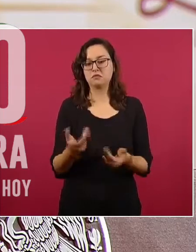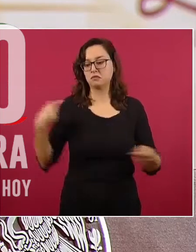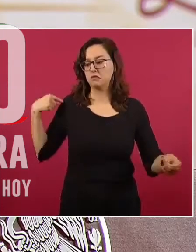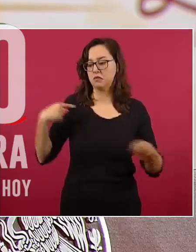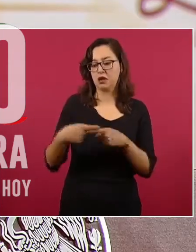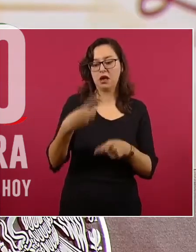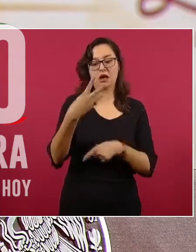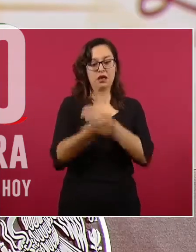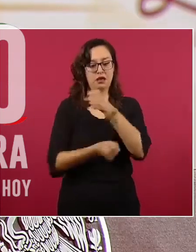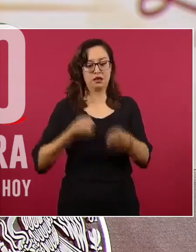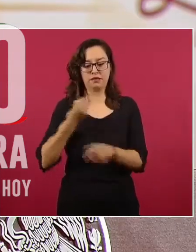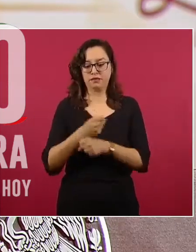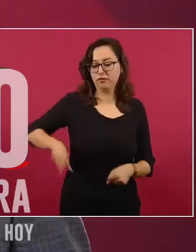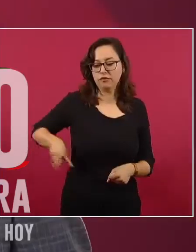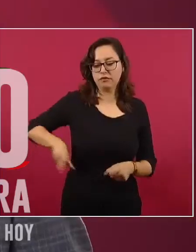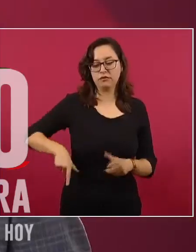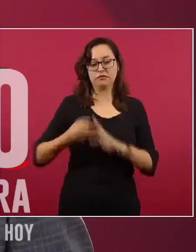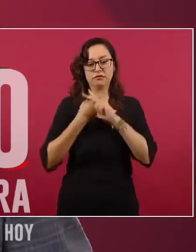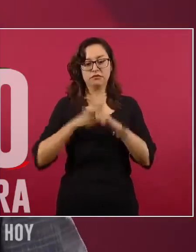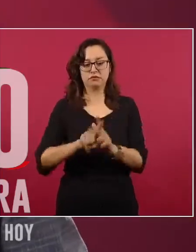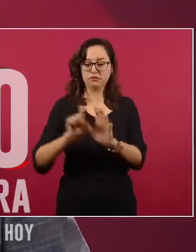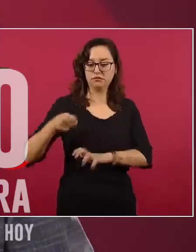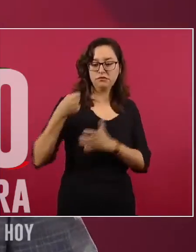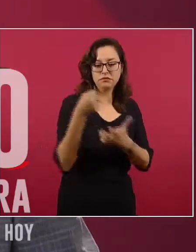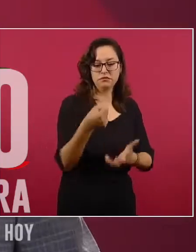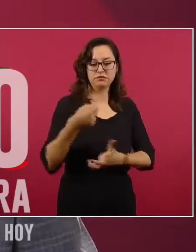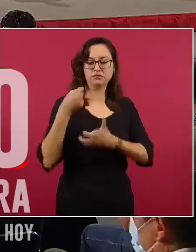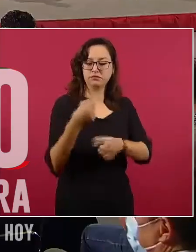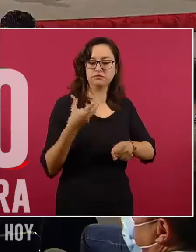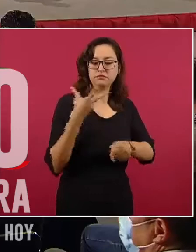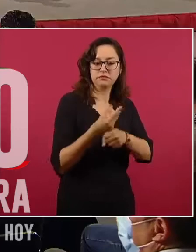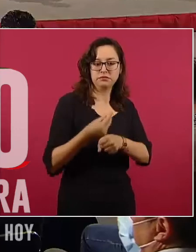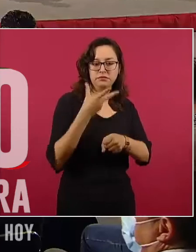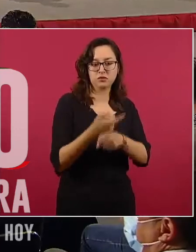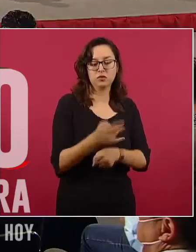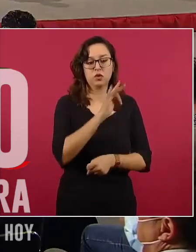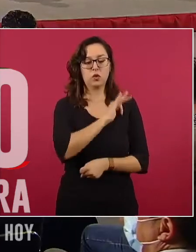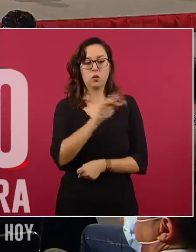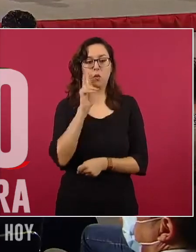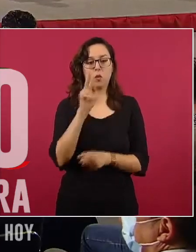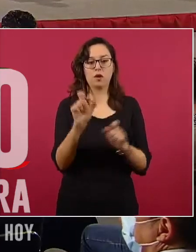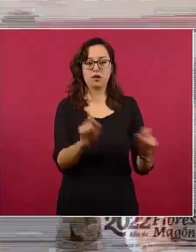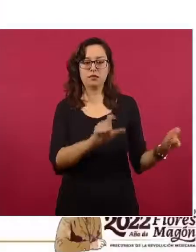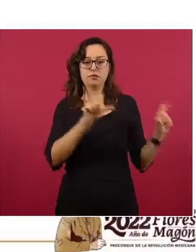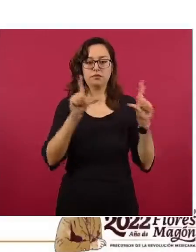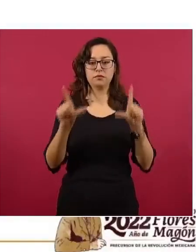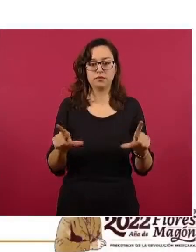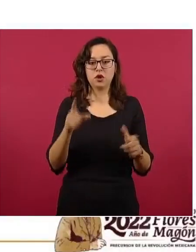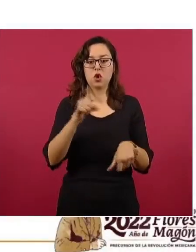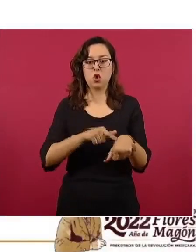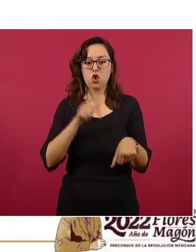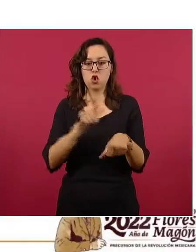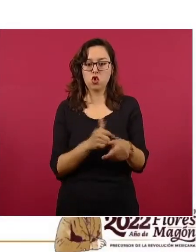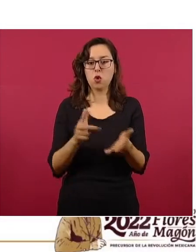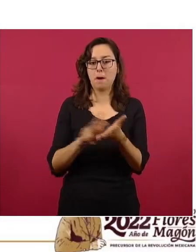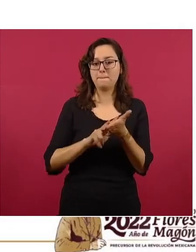el primer año de este gobierno. Y como ustedes pueden ver en verde en esta gráfica, se anota